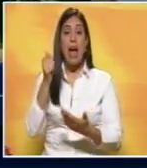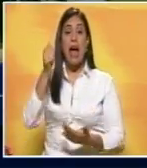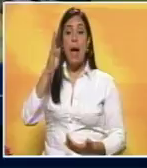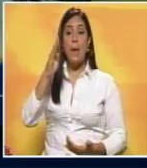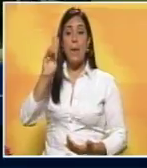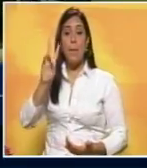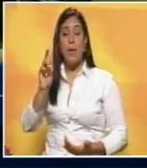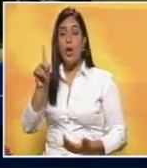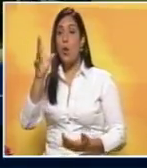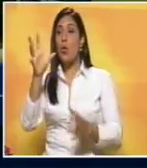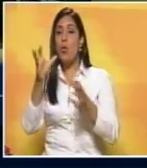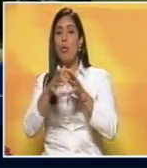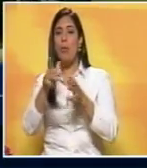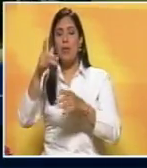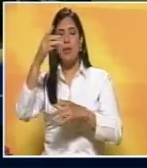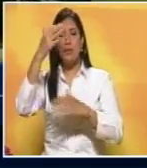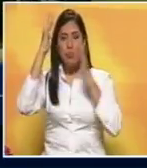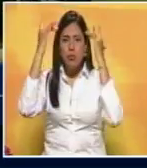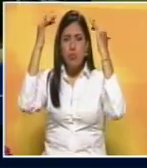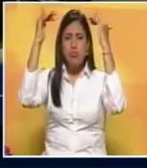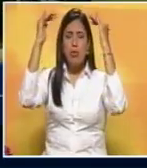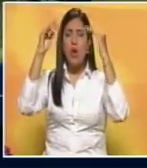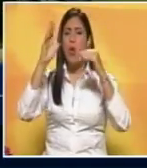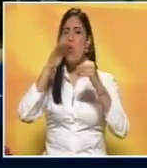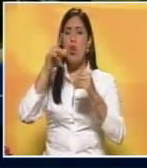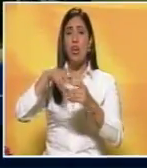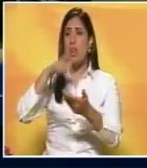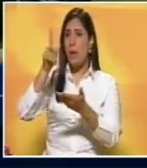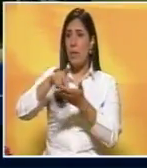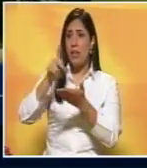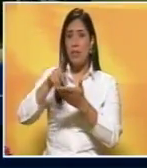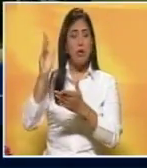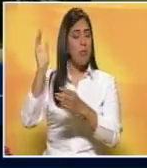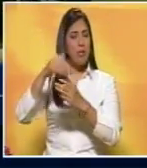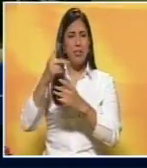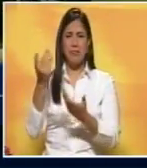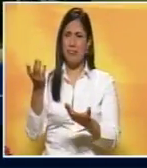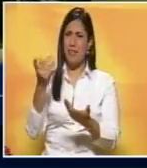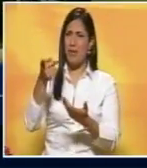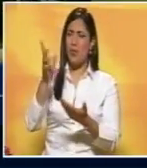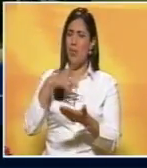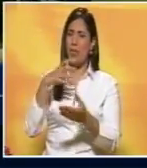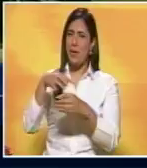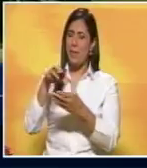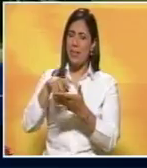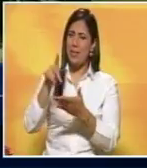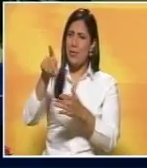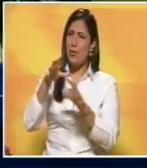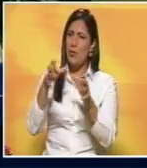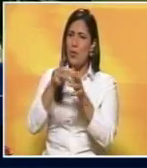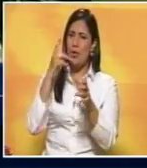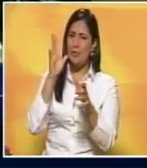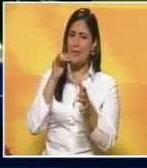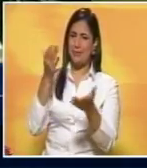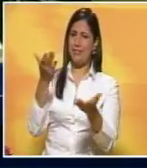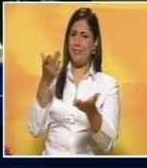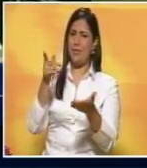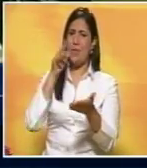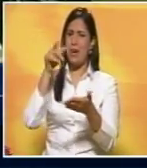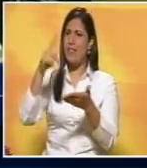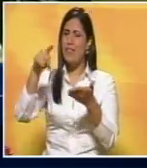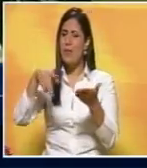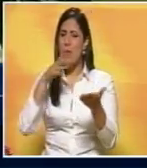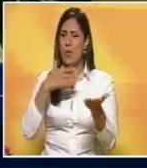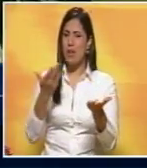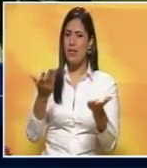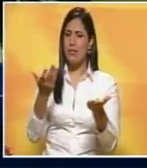ABP, no sé qué cosa, el partido de Ledesma y Richard Blanco, no quieren participar, no van a participar. No pueden participar, no son un partido político, no recogieron la firma,